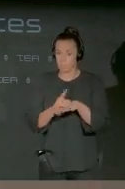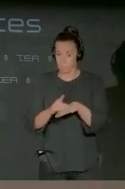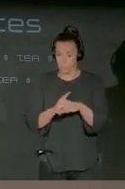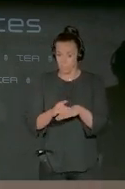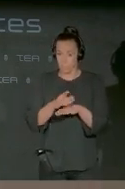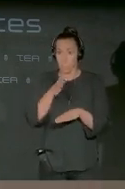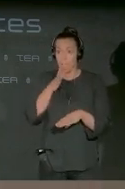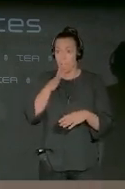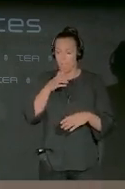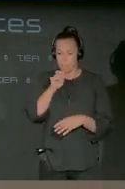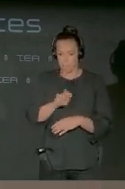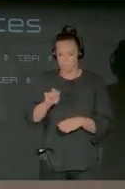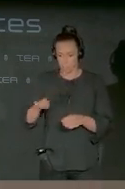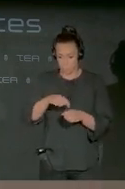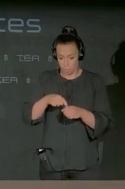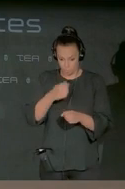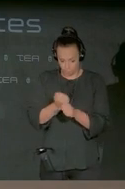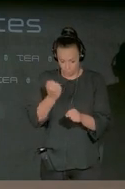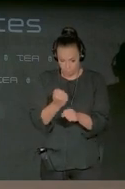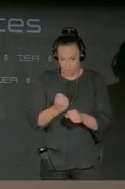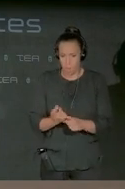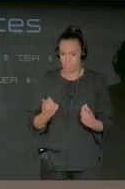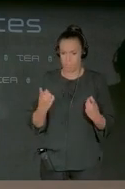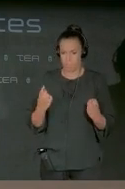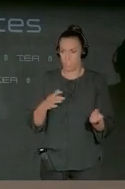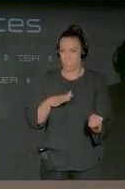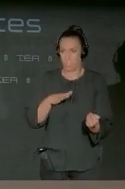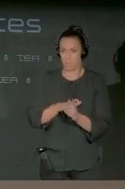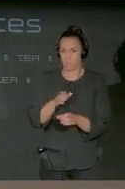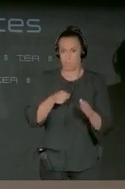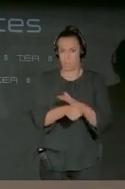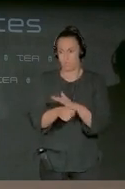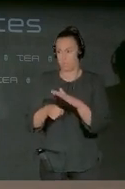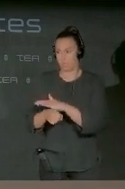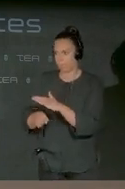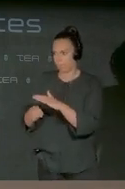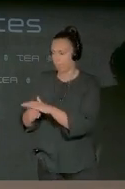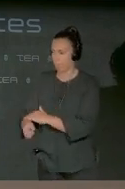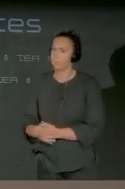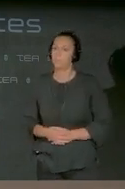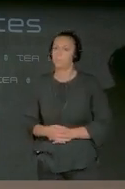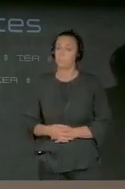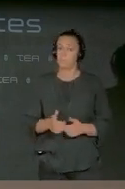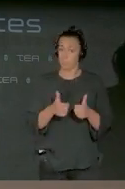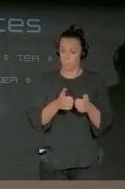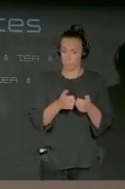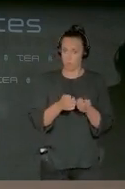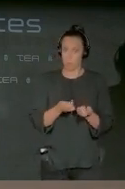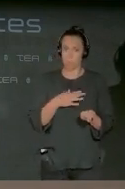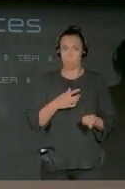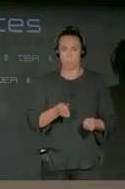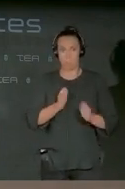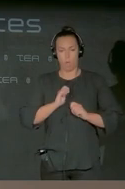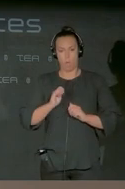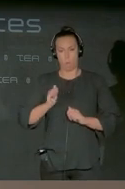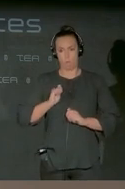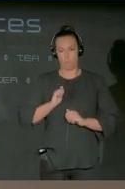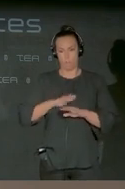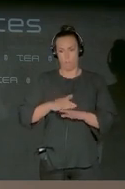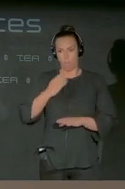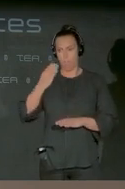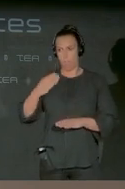puestos necesitarán ser cubiertos en el futuro. Los videojuegos pueden fomentar que los jóvenes encuentren su futuro profesional dentro del sector digital. Pero